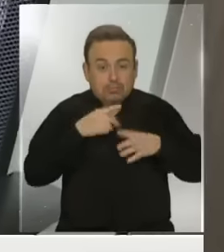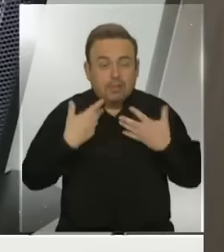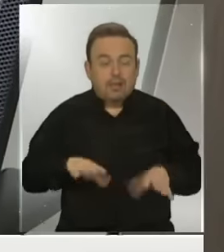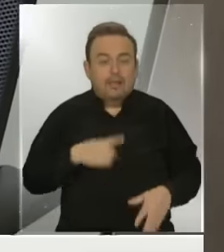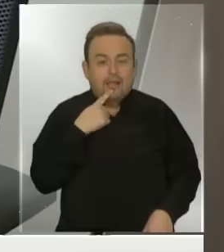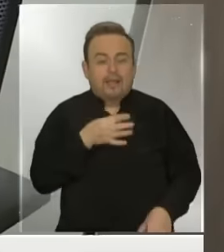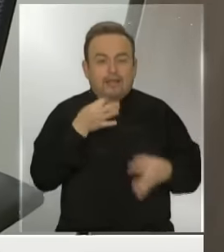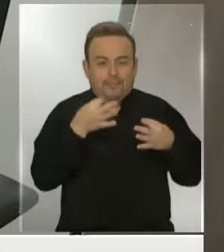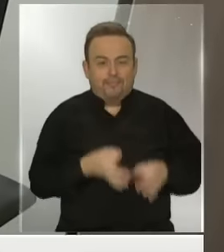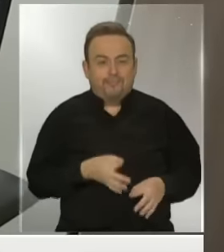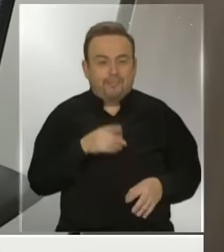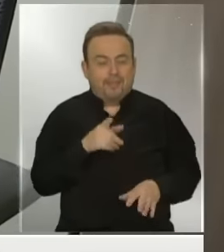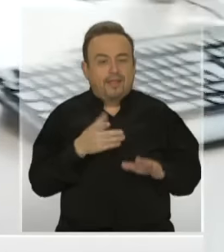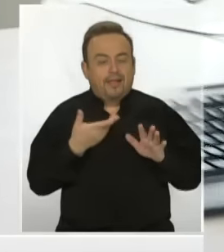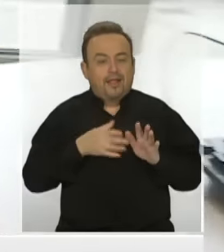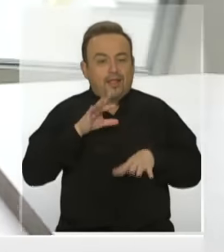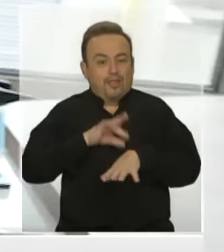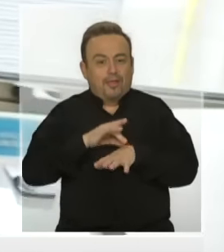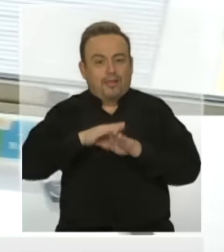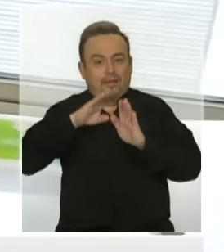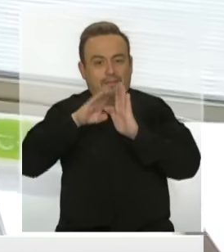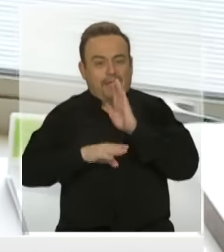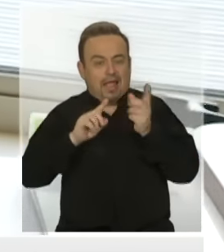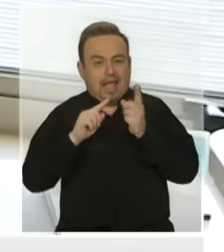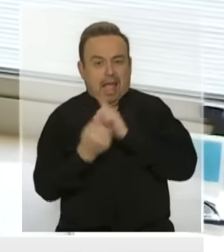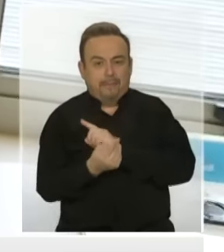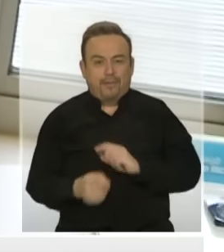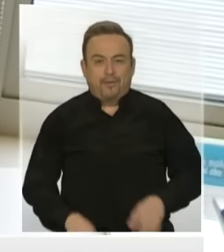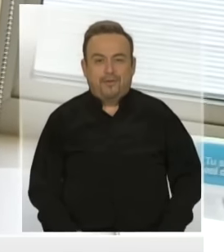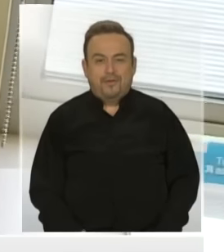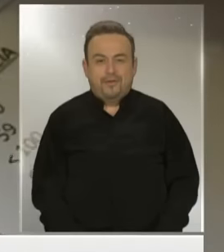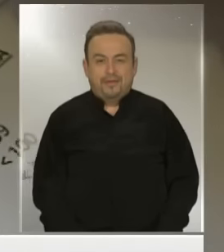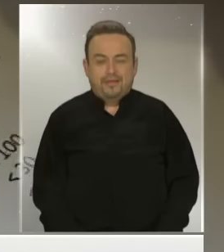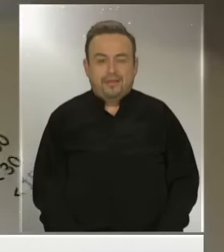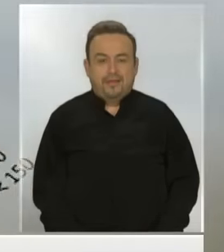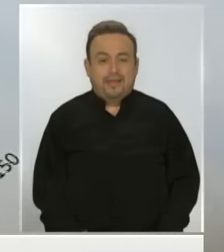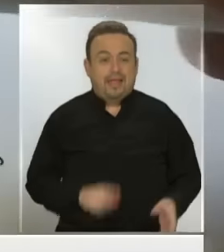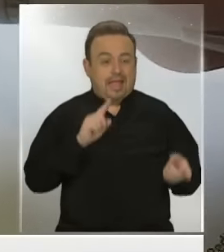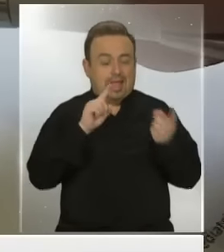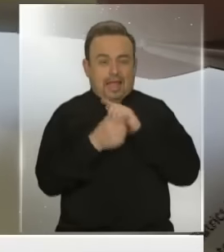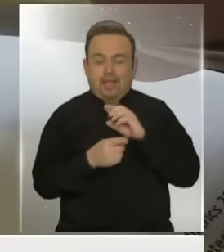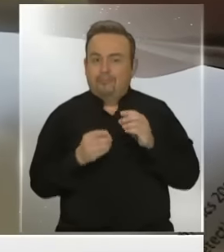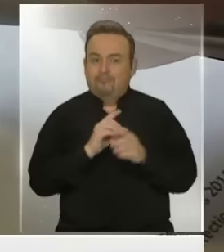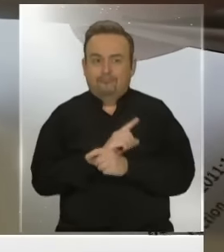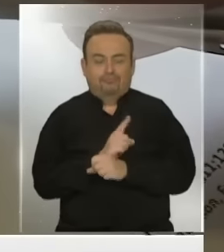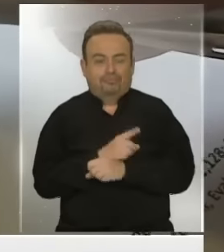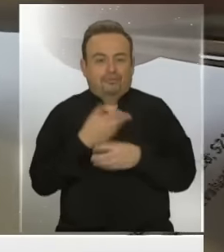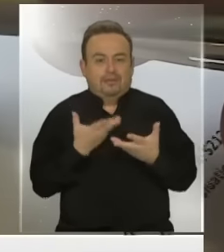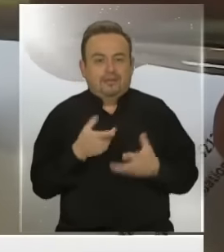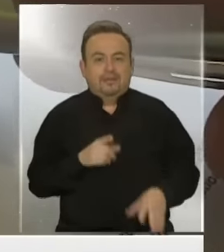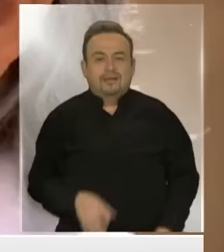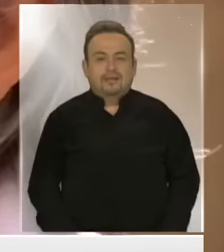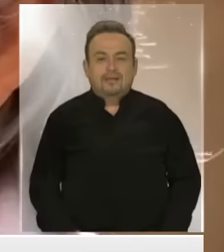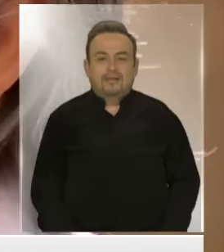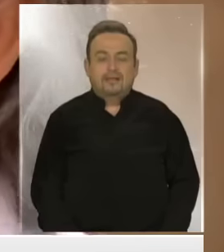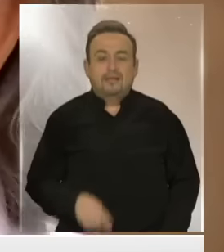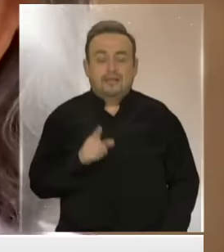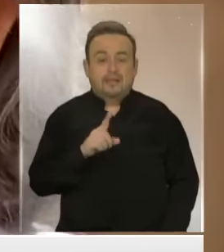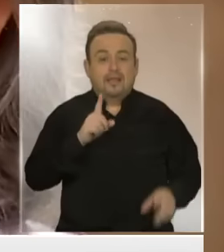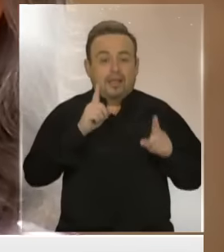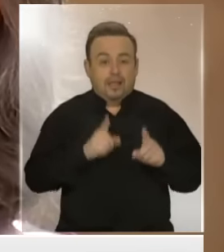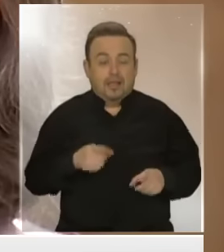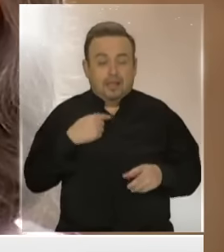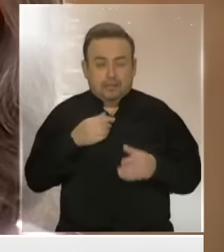le corroboró que su diagnóstico médico había cambiado. Los cambios fueron radicales porque tuvimos